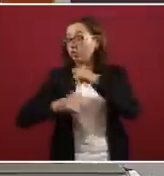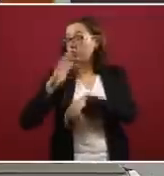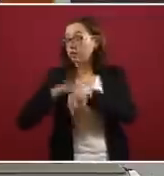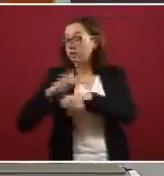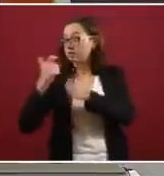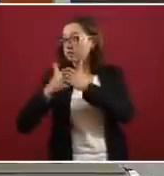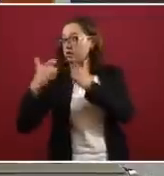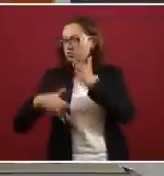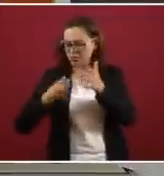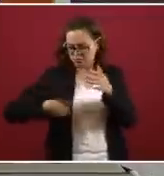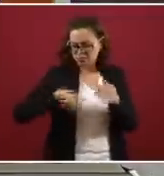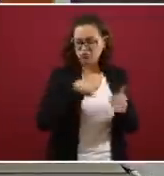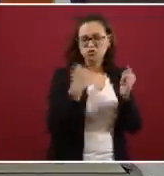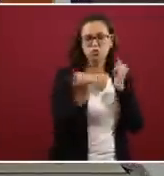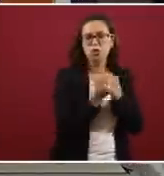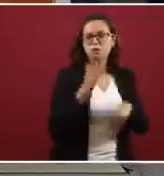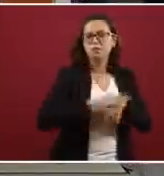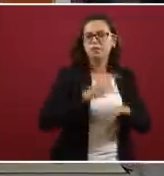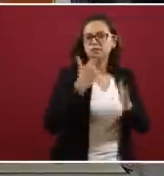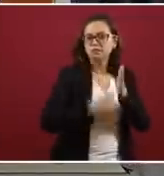tengo que informar.